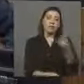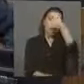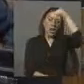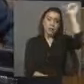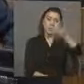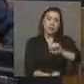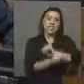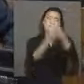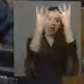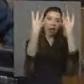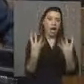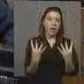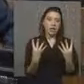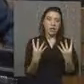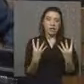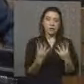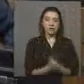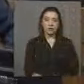de una vez por todas.